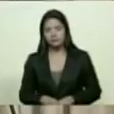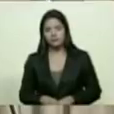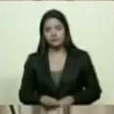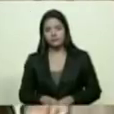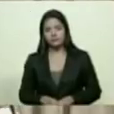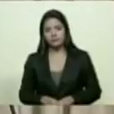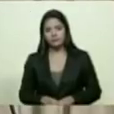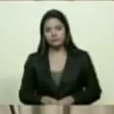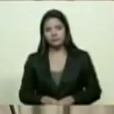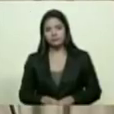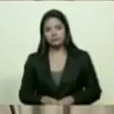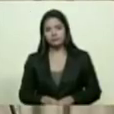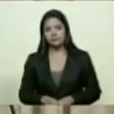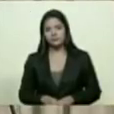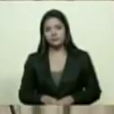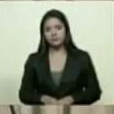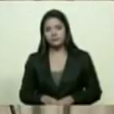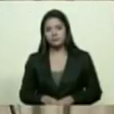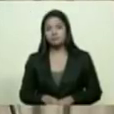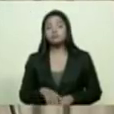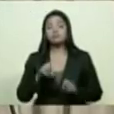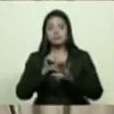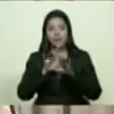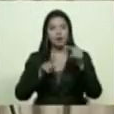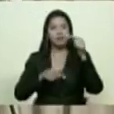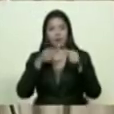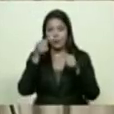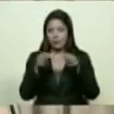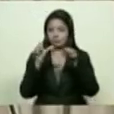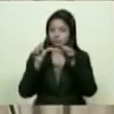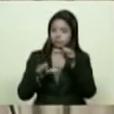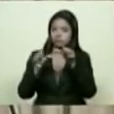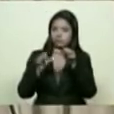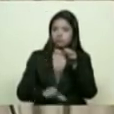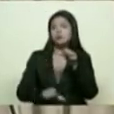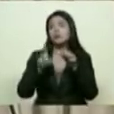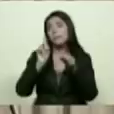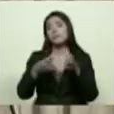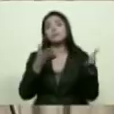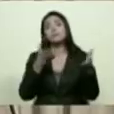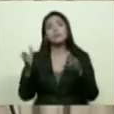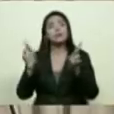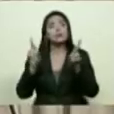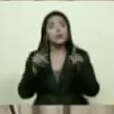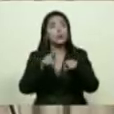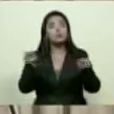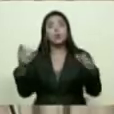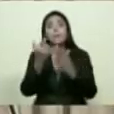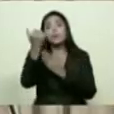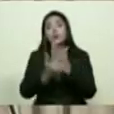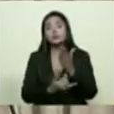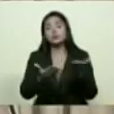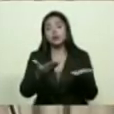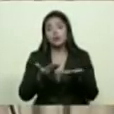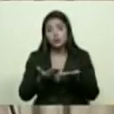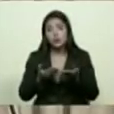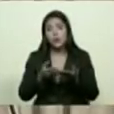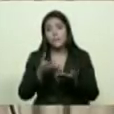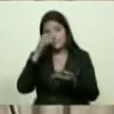Estos anuncios también irán acompañados de los detalles. Bienvenidos también sean los proyectos para la minería